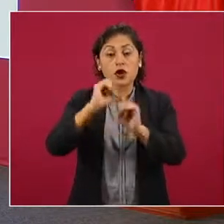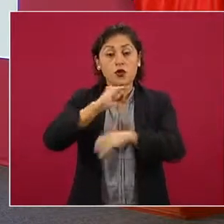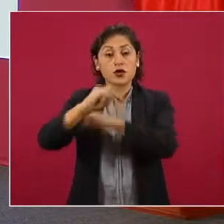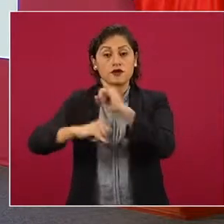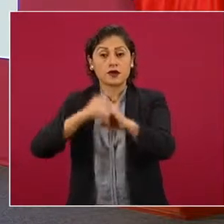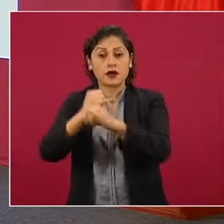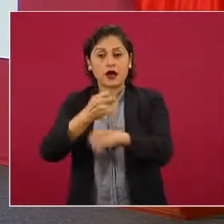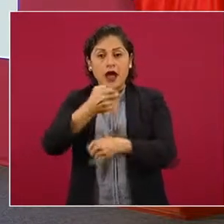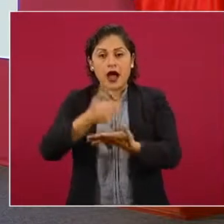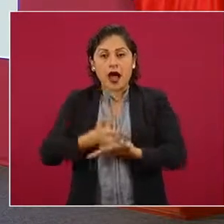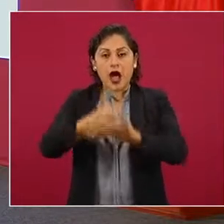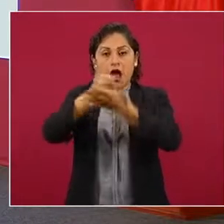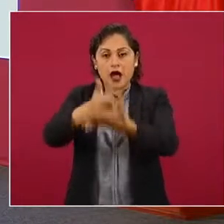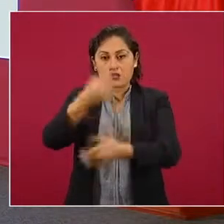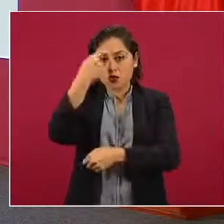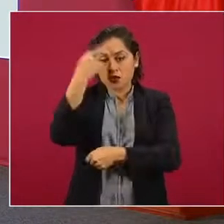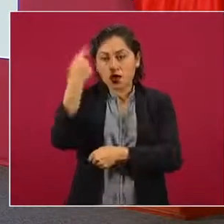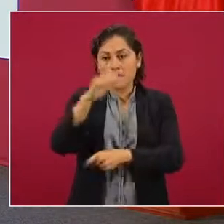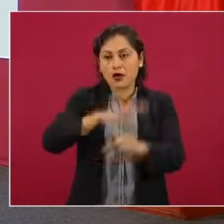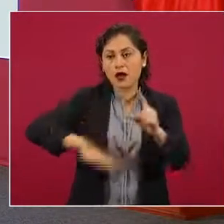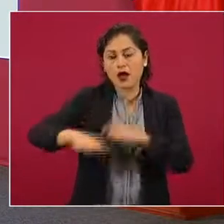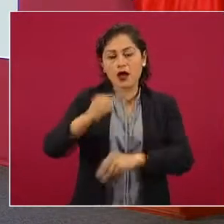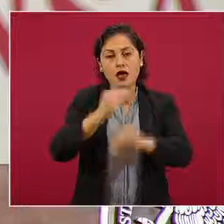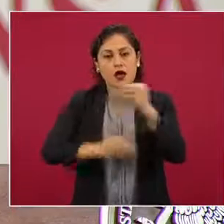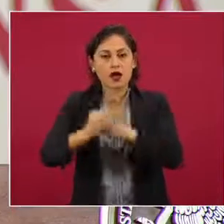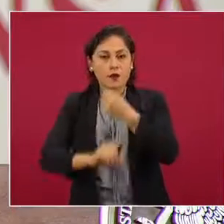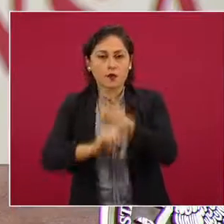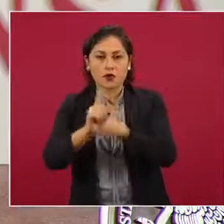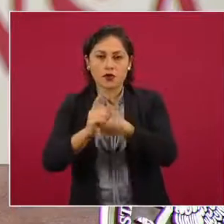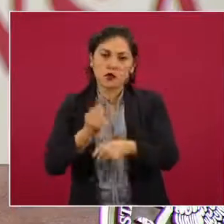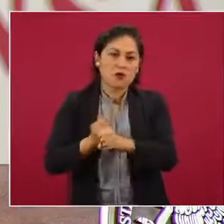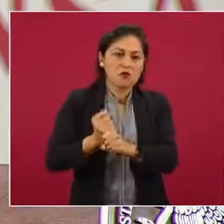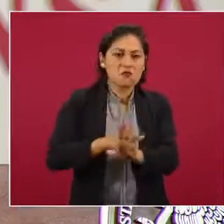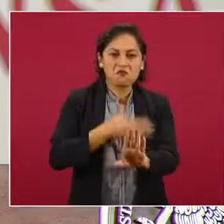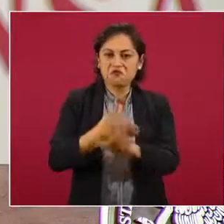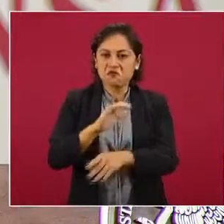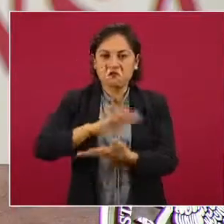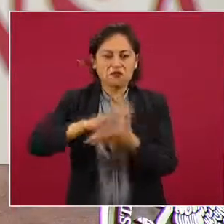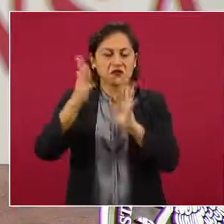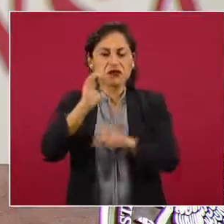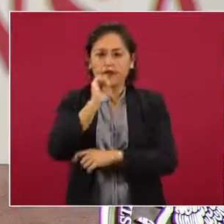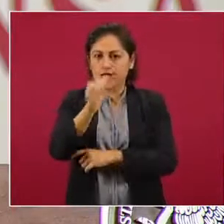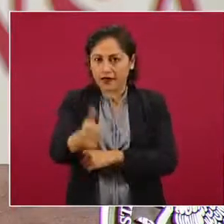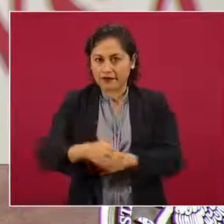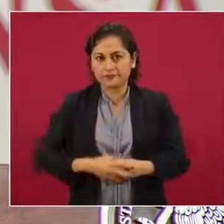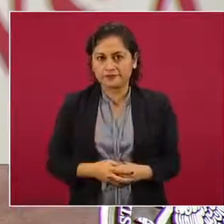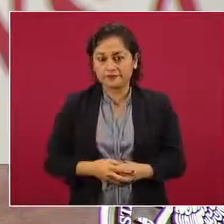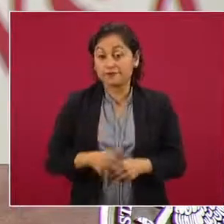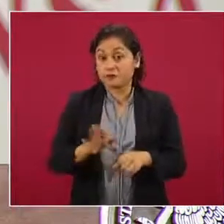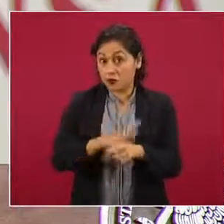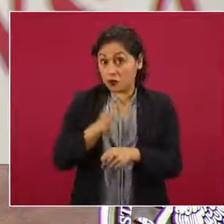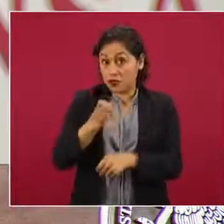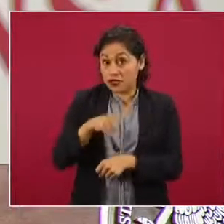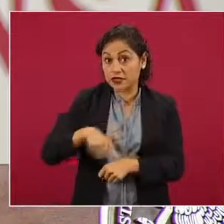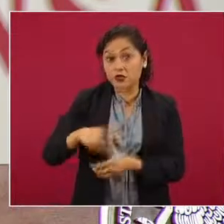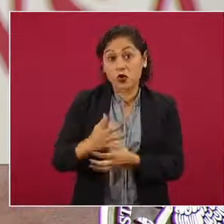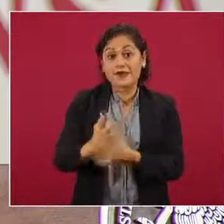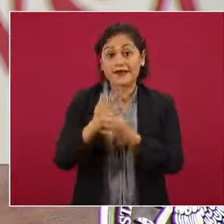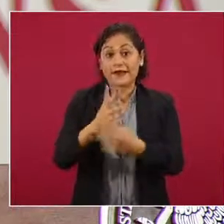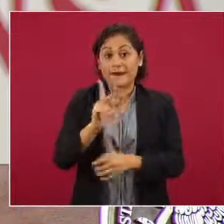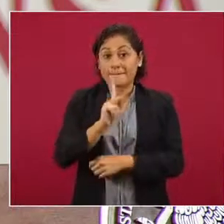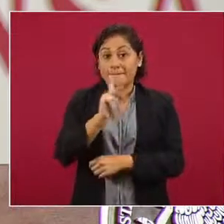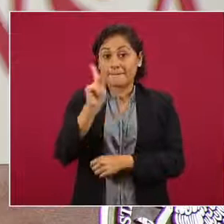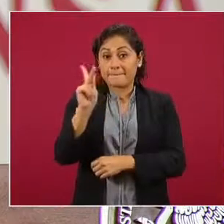principal para evitar que los conflictos se resuelvan por medio de la violencia. Por eso se dice que la paz es fruto de la